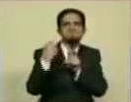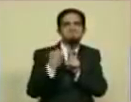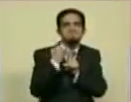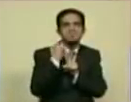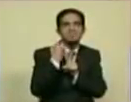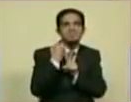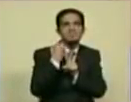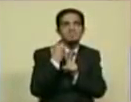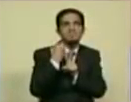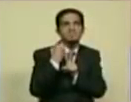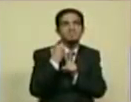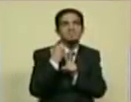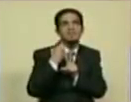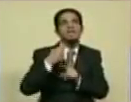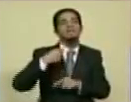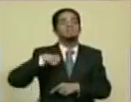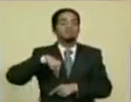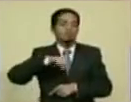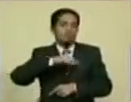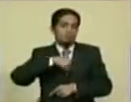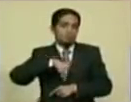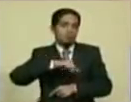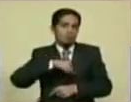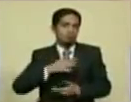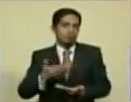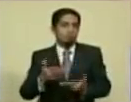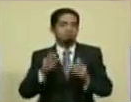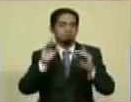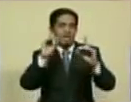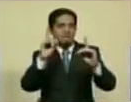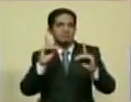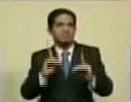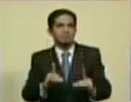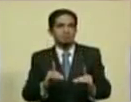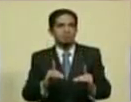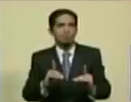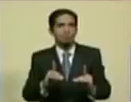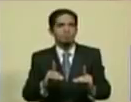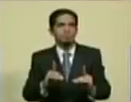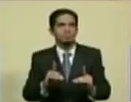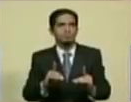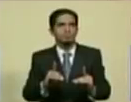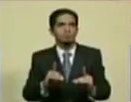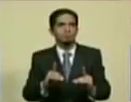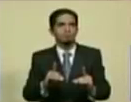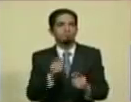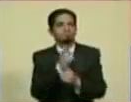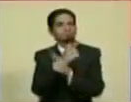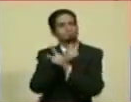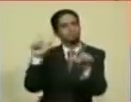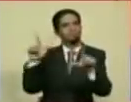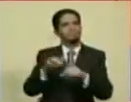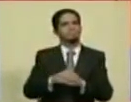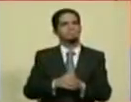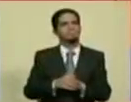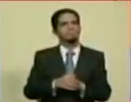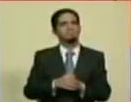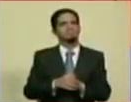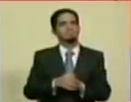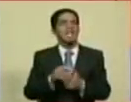nosotros hemos decidido a ser libres para siempre. Y no nos vamos a